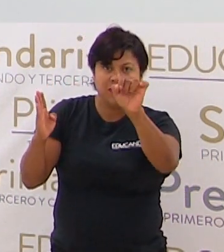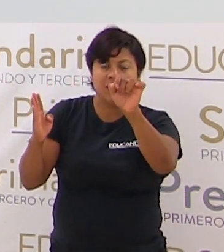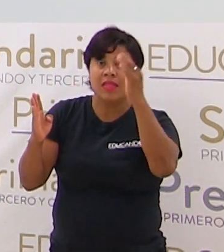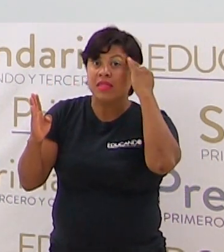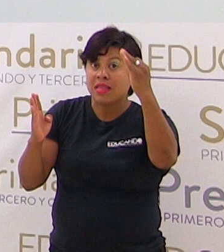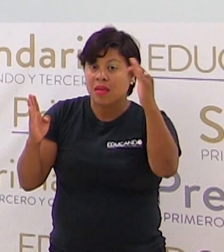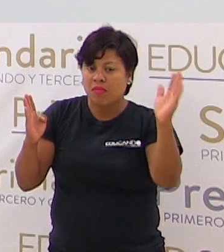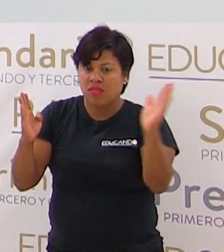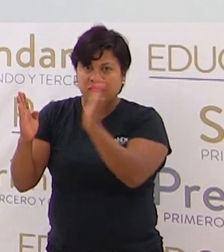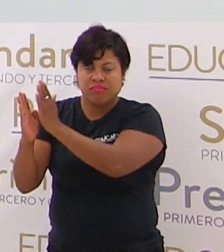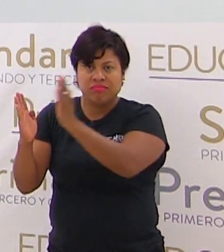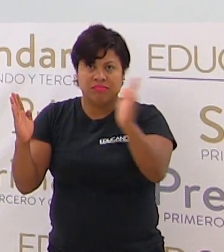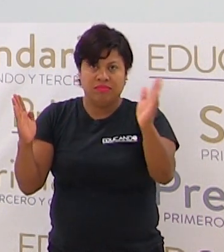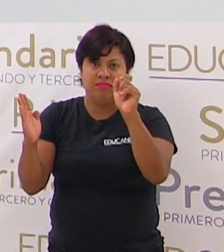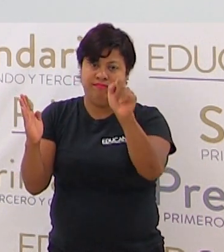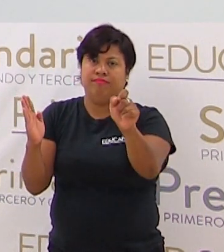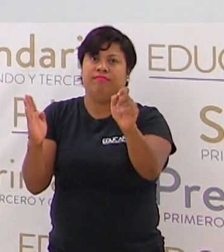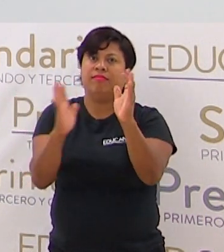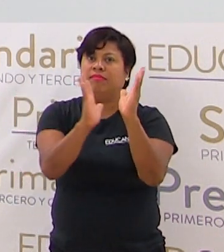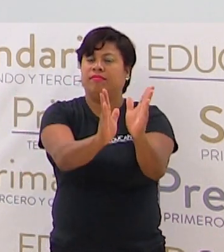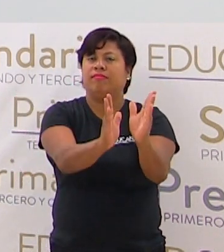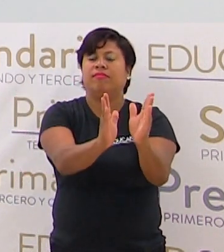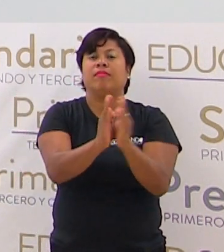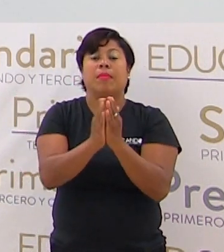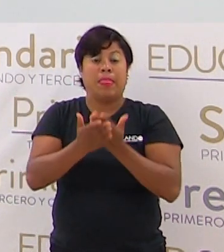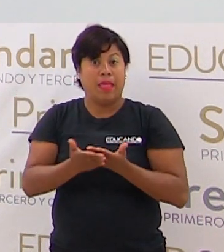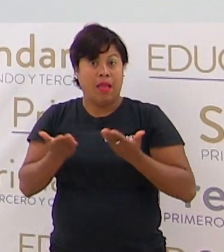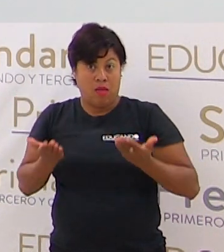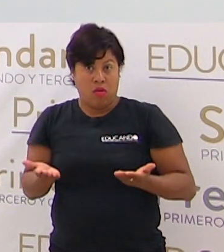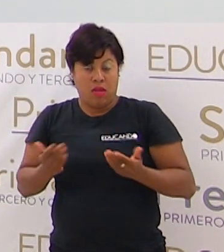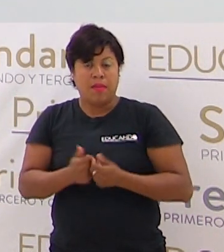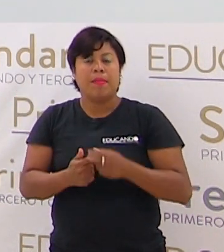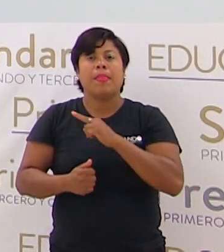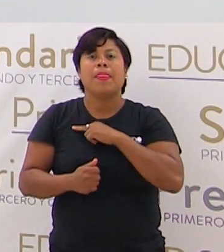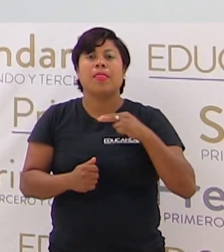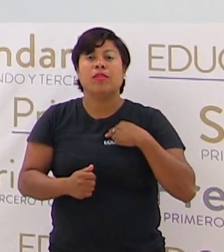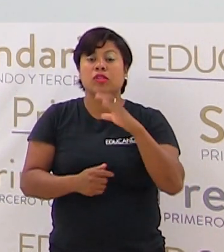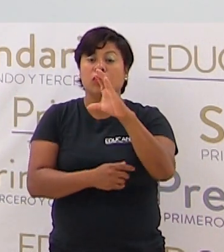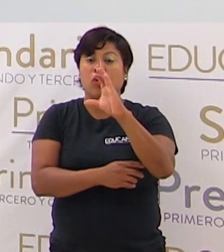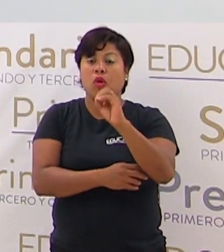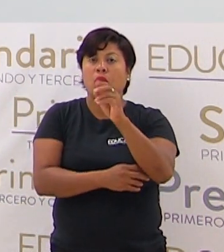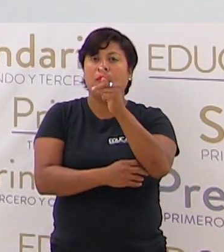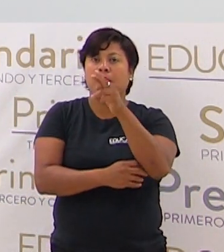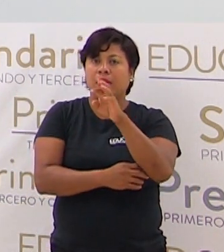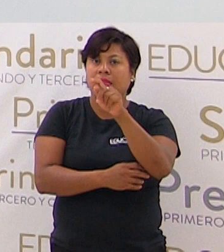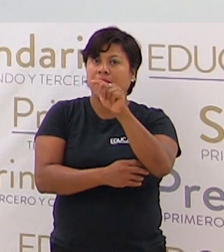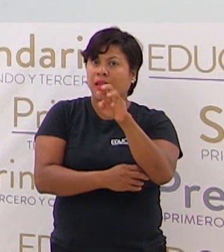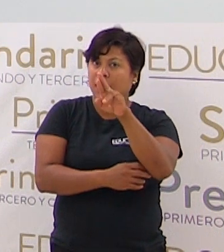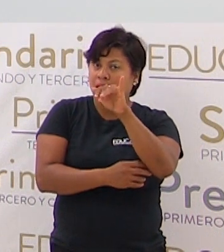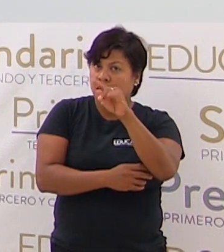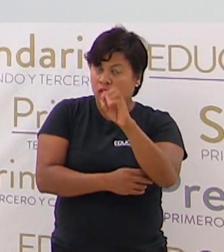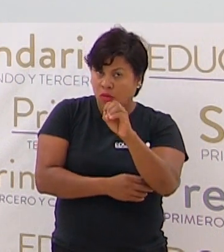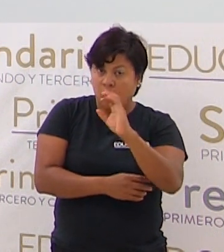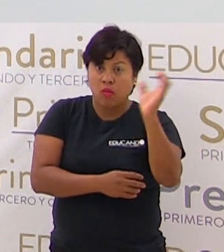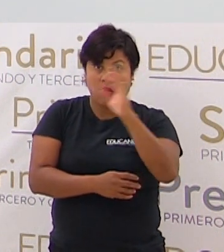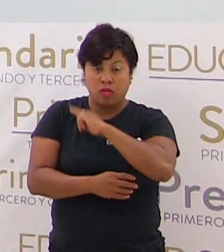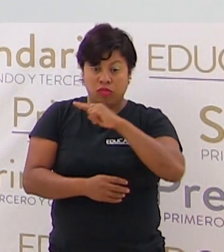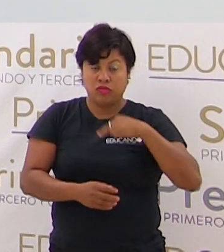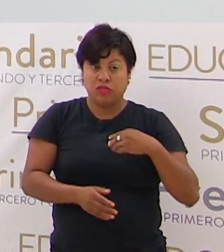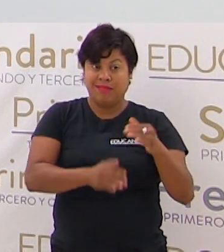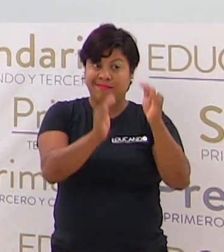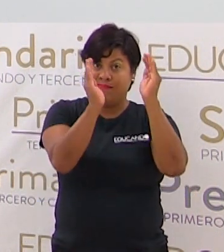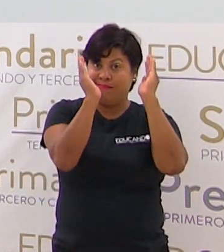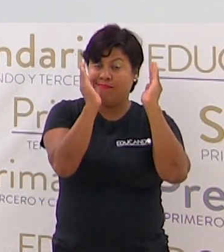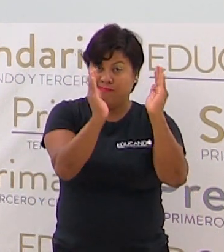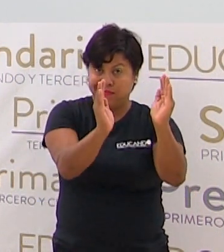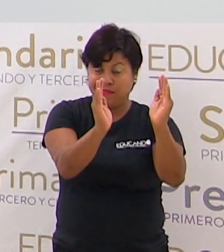la línea del tiempo bien definida. Ahora, vamos con el copretérito. Cuando nosotros nos ubicamos en